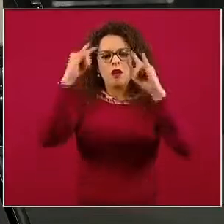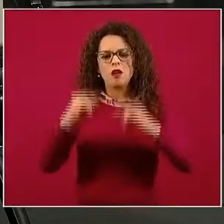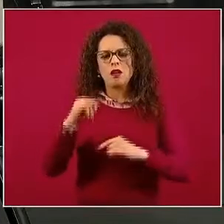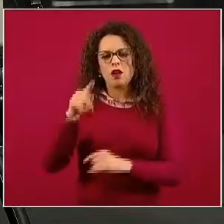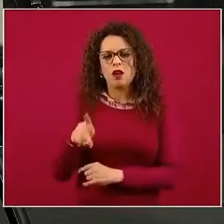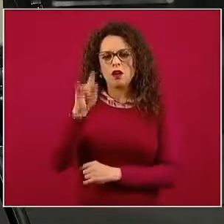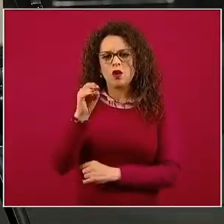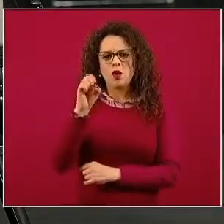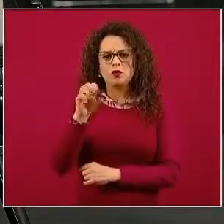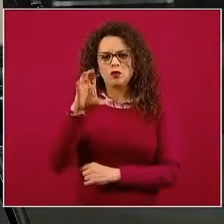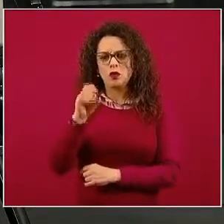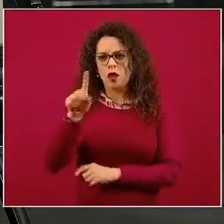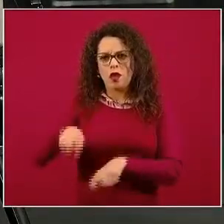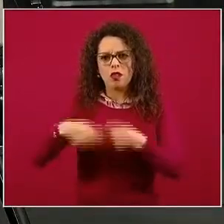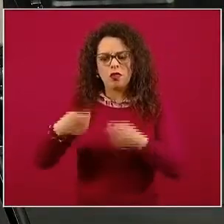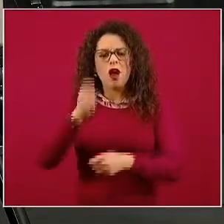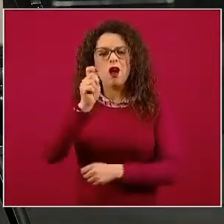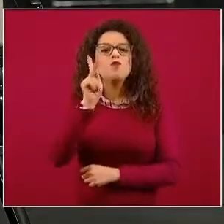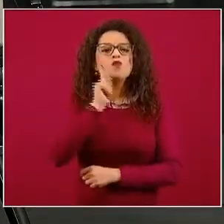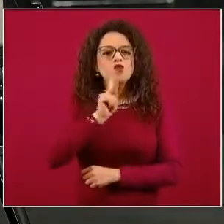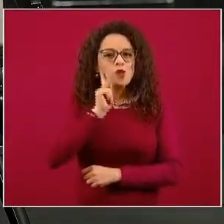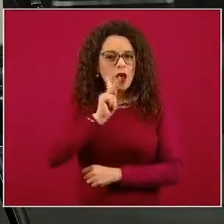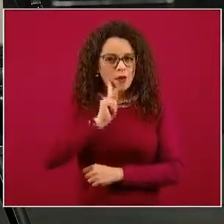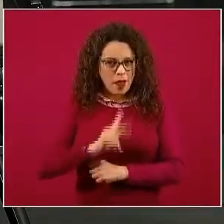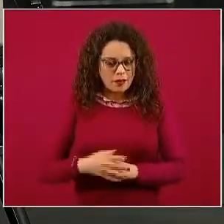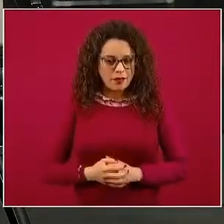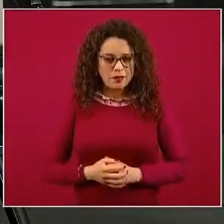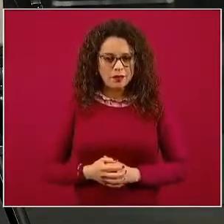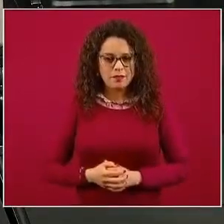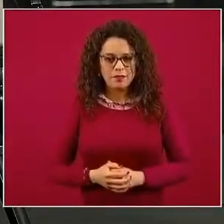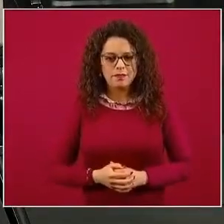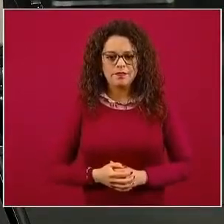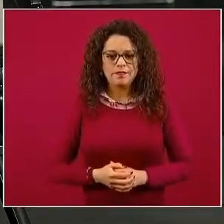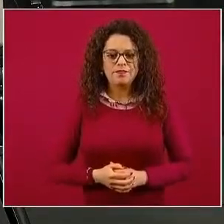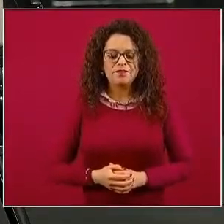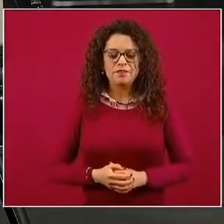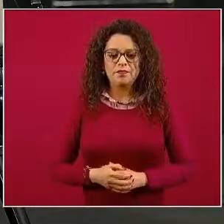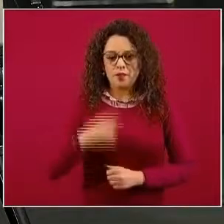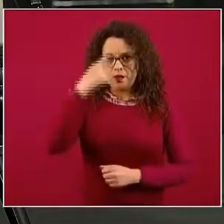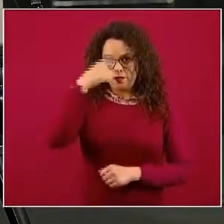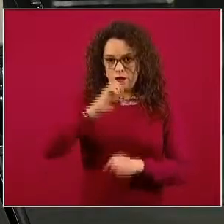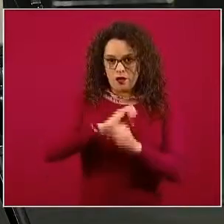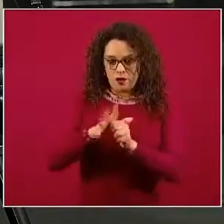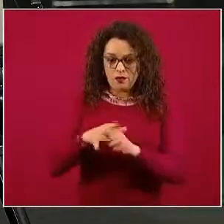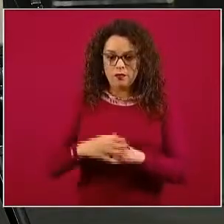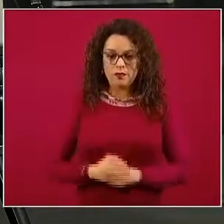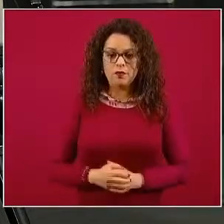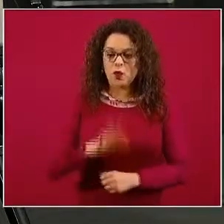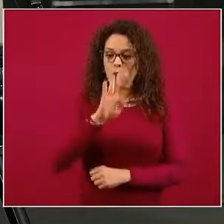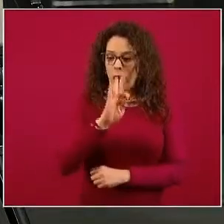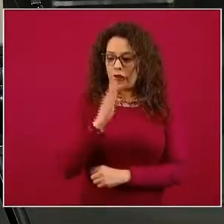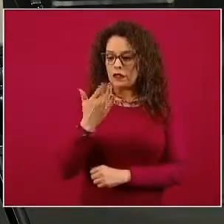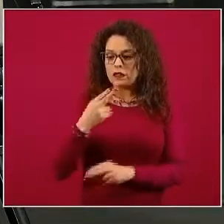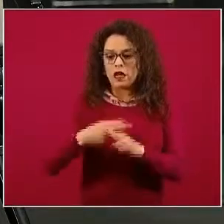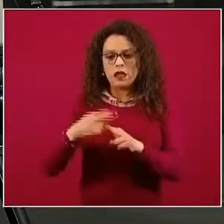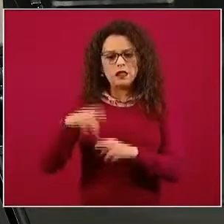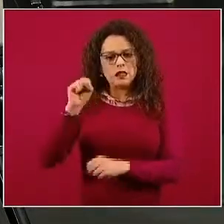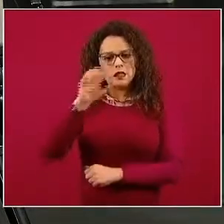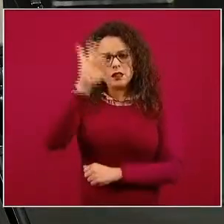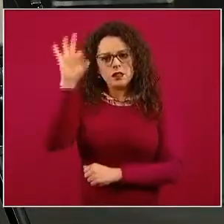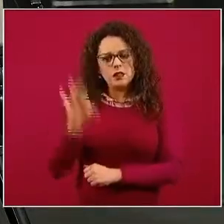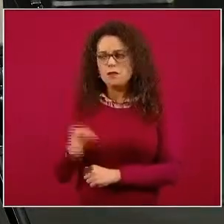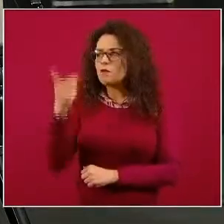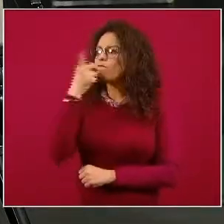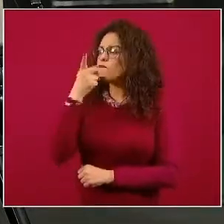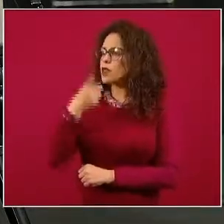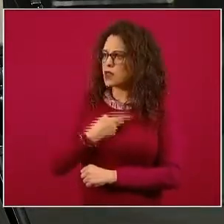que ahí ofertan, y entre el 40, 50, hasta 60% de las personas me comunican